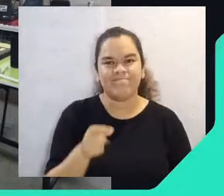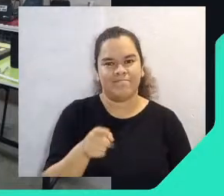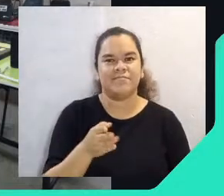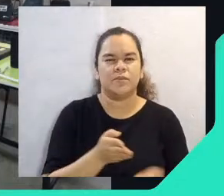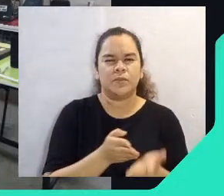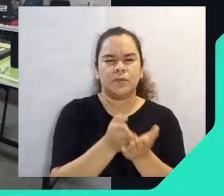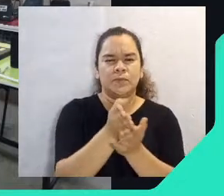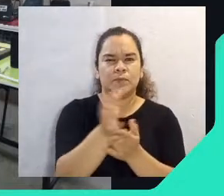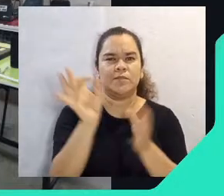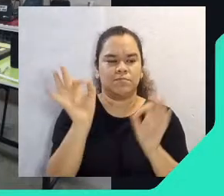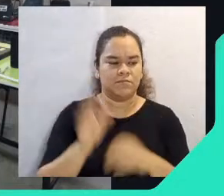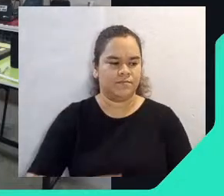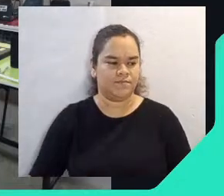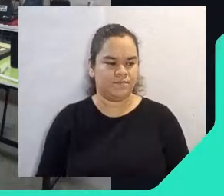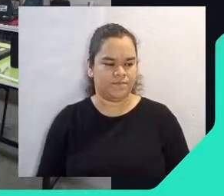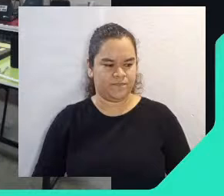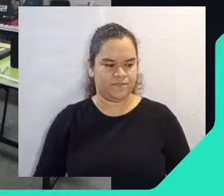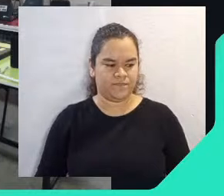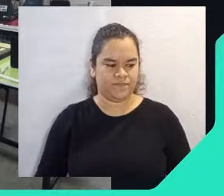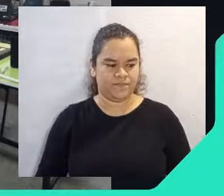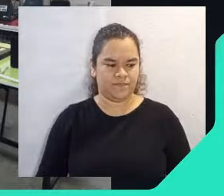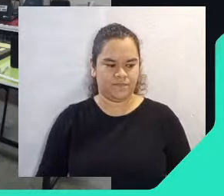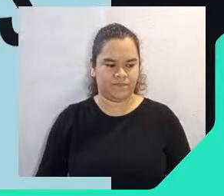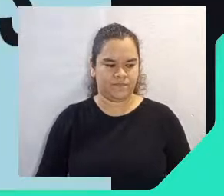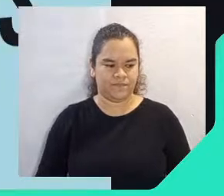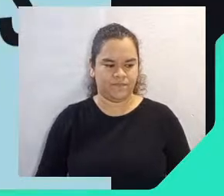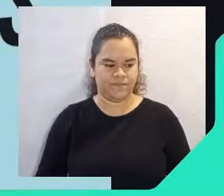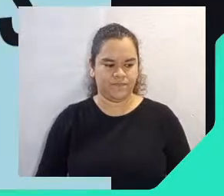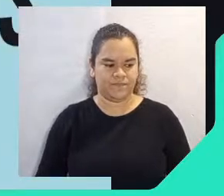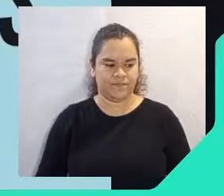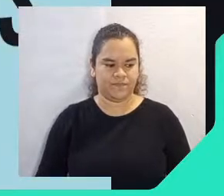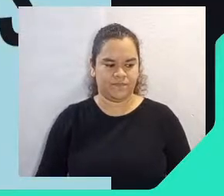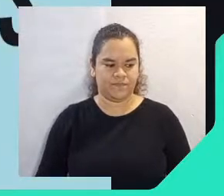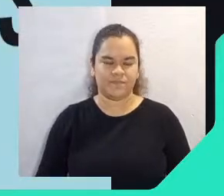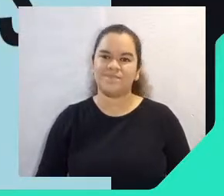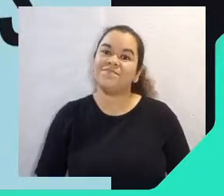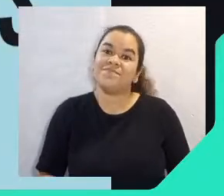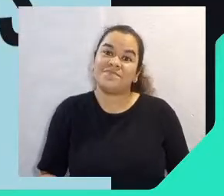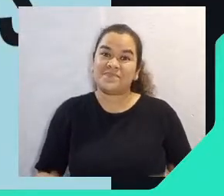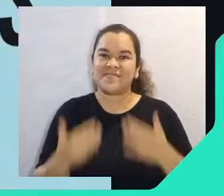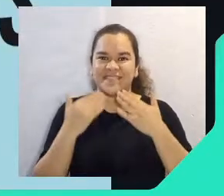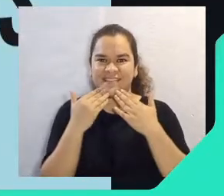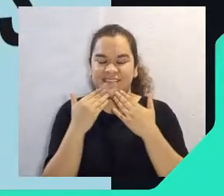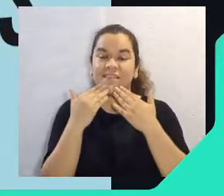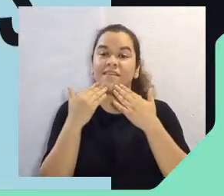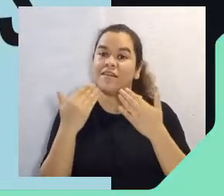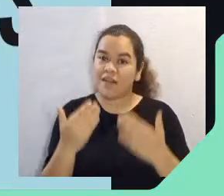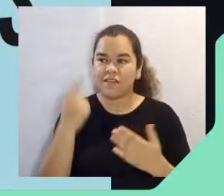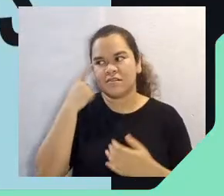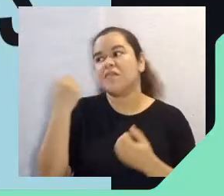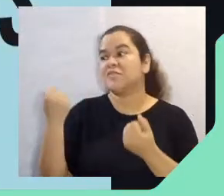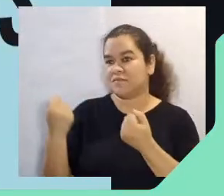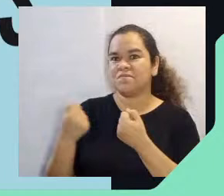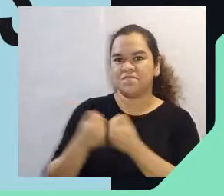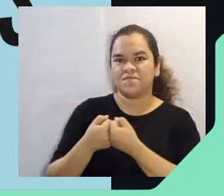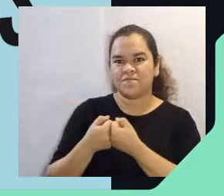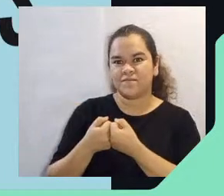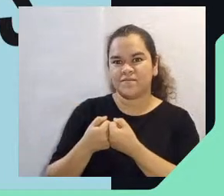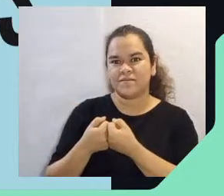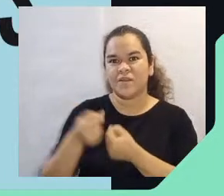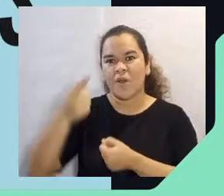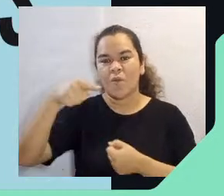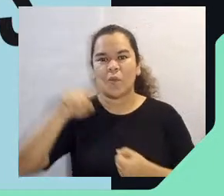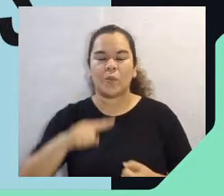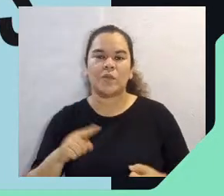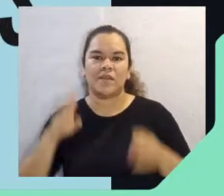Bueno, eso es de mi parte. Totalmente de acuerdo. Así que bueno, muchas gracias por escucharnos y